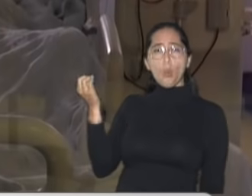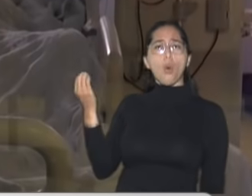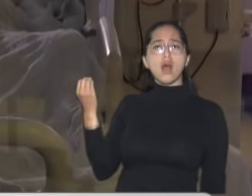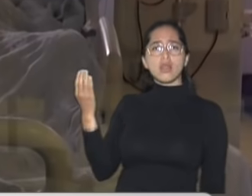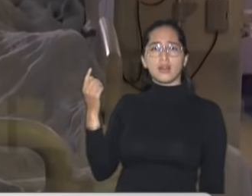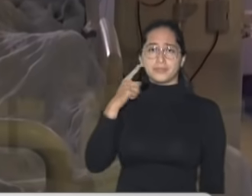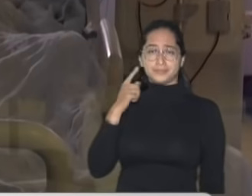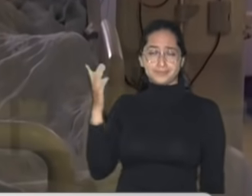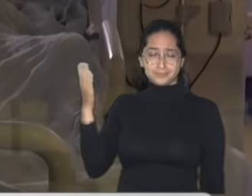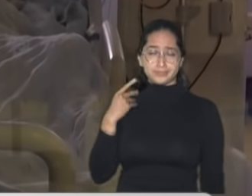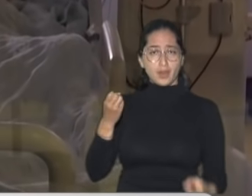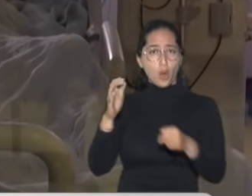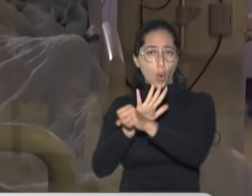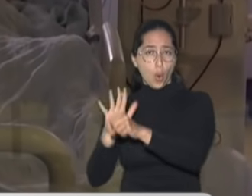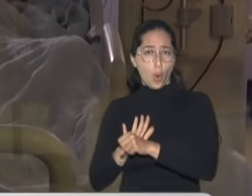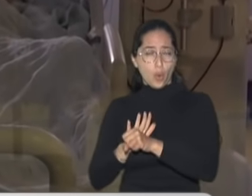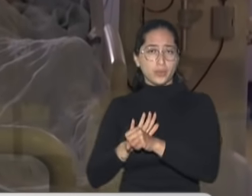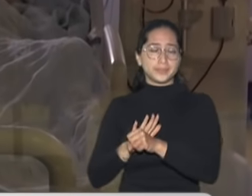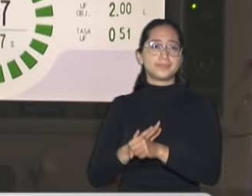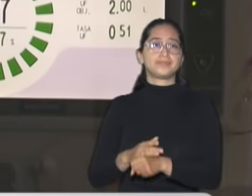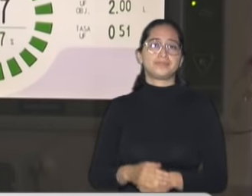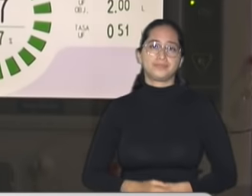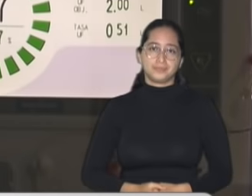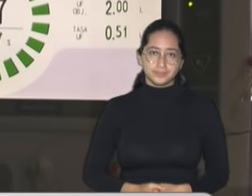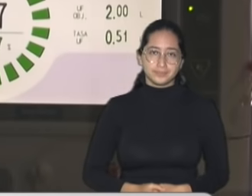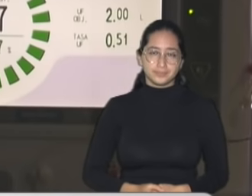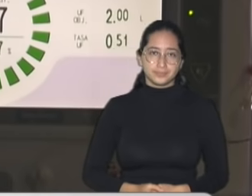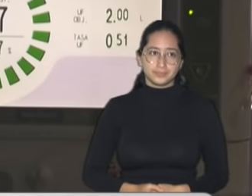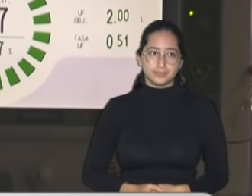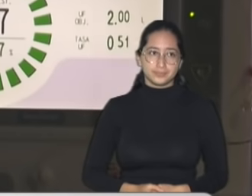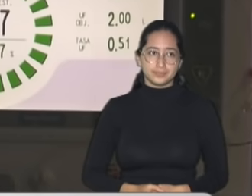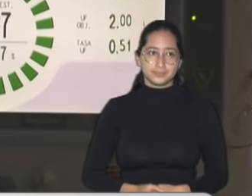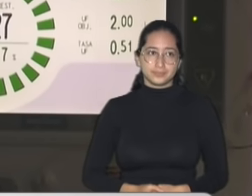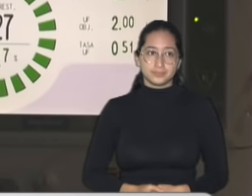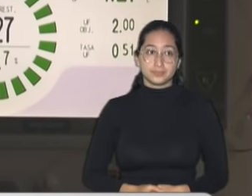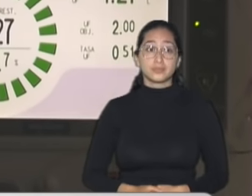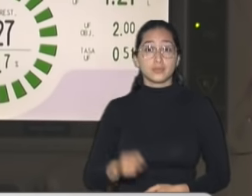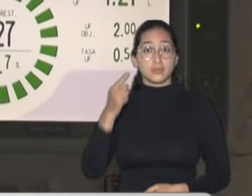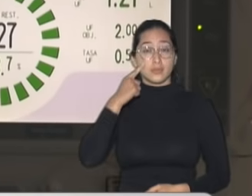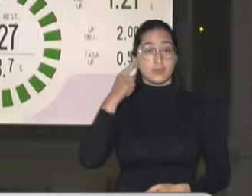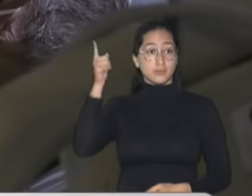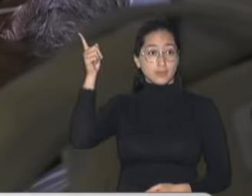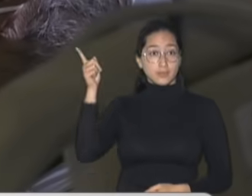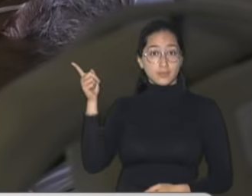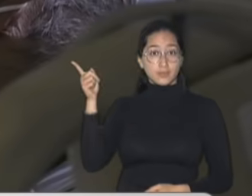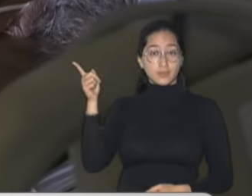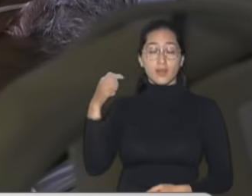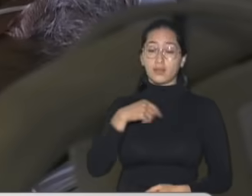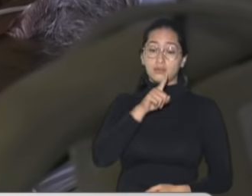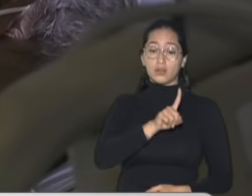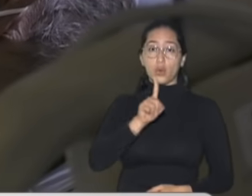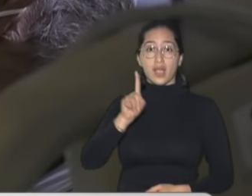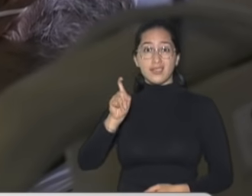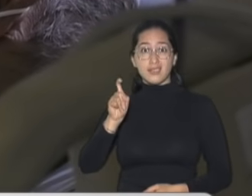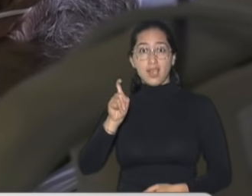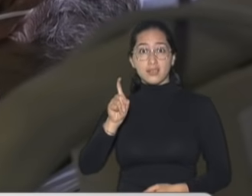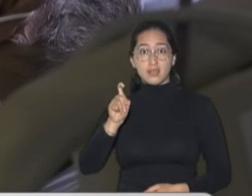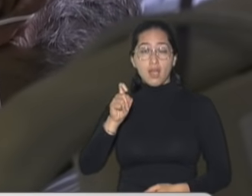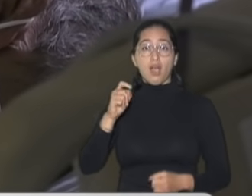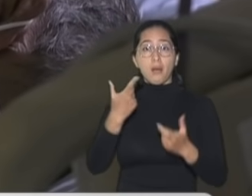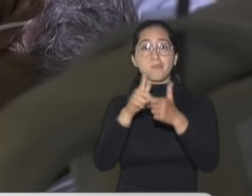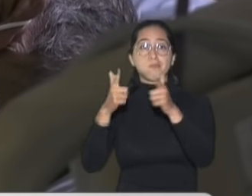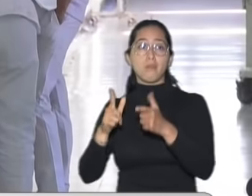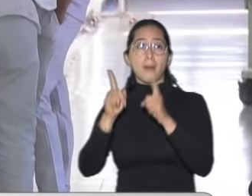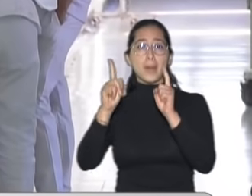cuidados intensivos para portadores del virus alcanzó el 94.1% con 116 camas disponibles de las